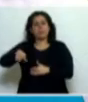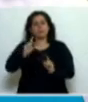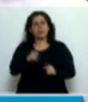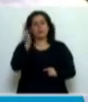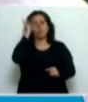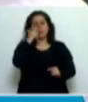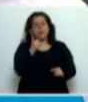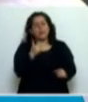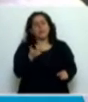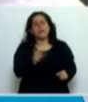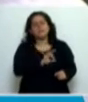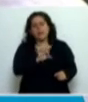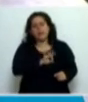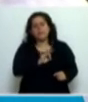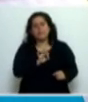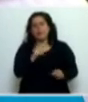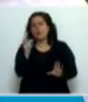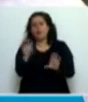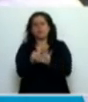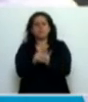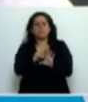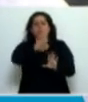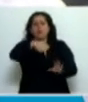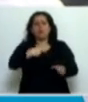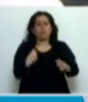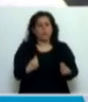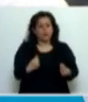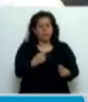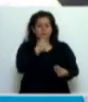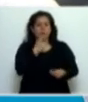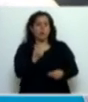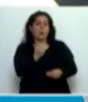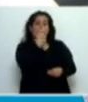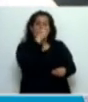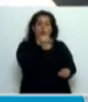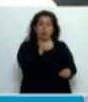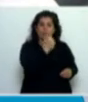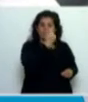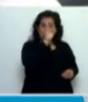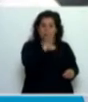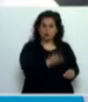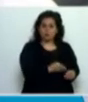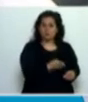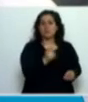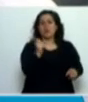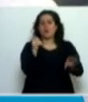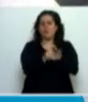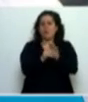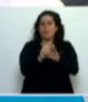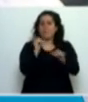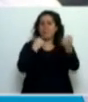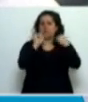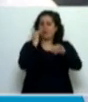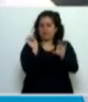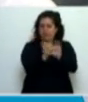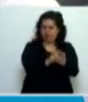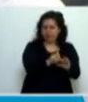están conformados este fondo. Este fondo está conformado por 1,6% de depósitos a plazo fijo,